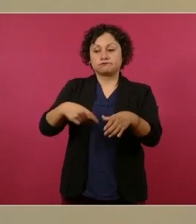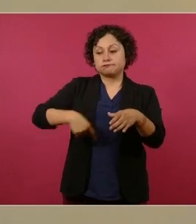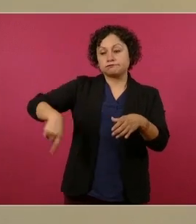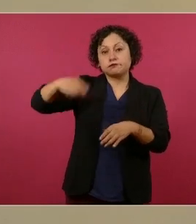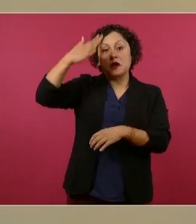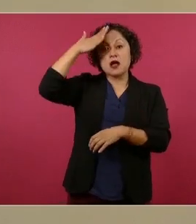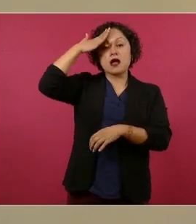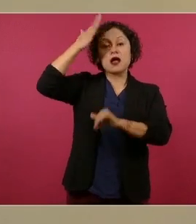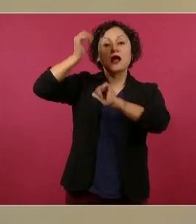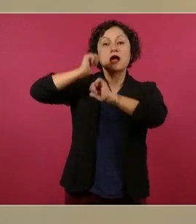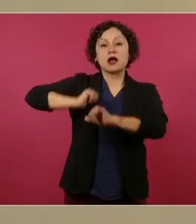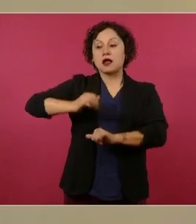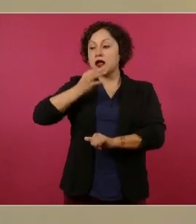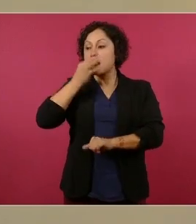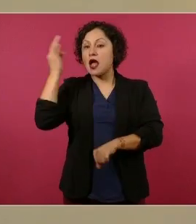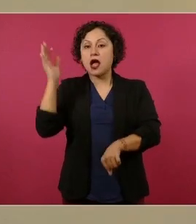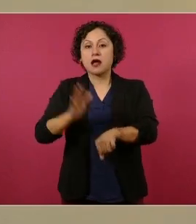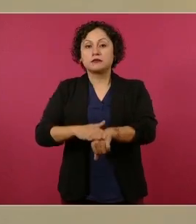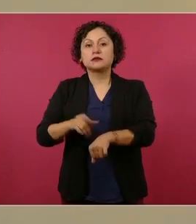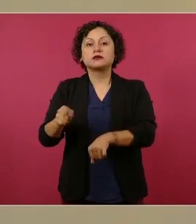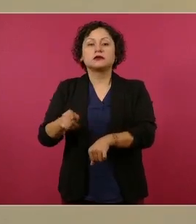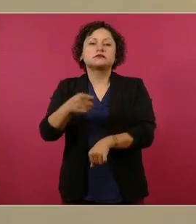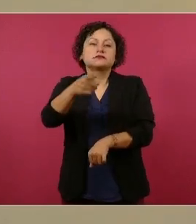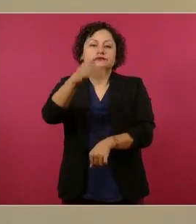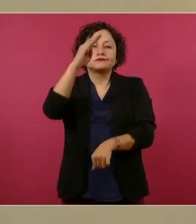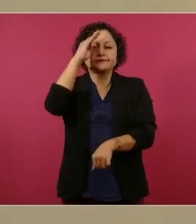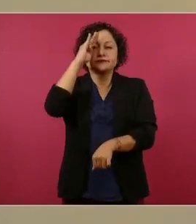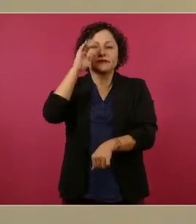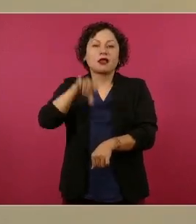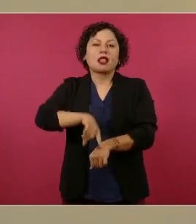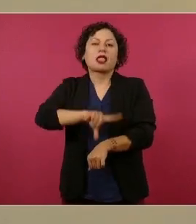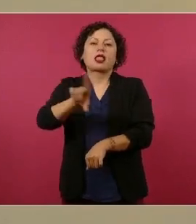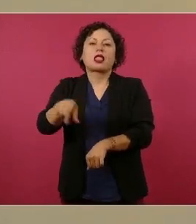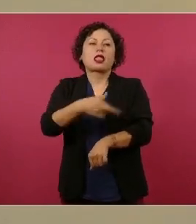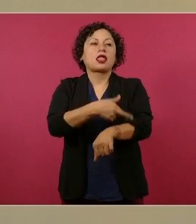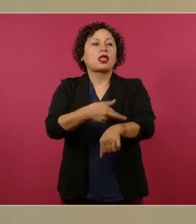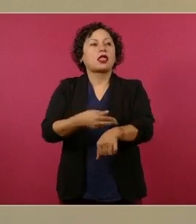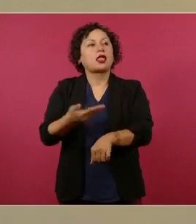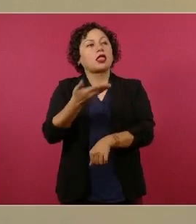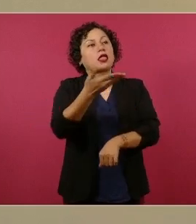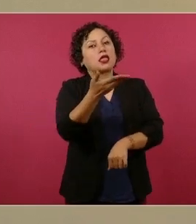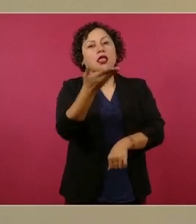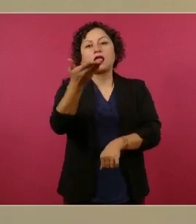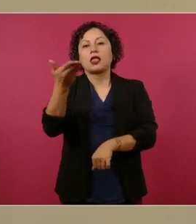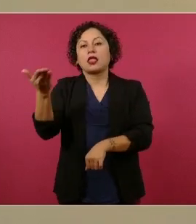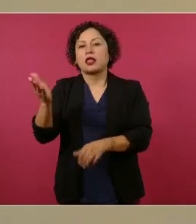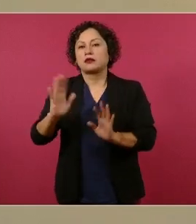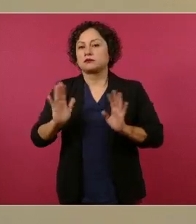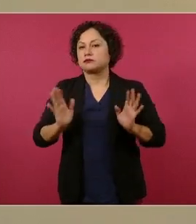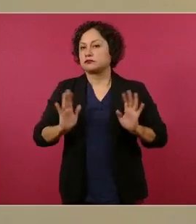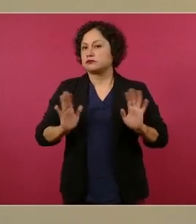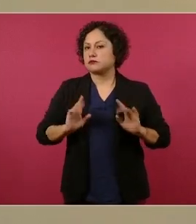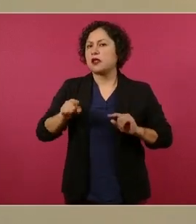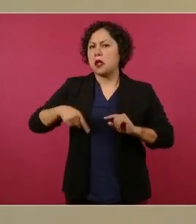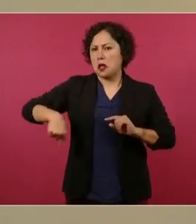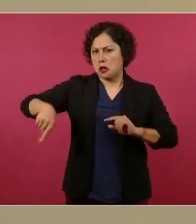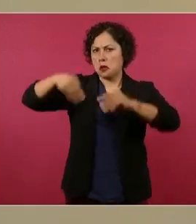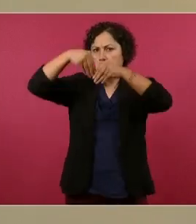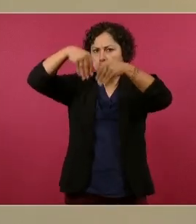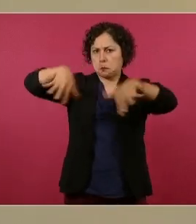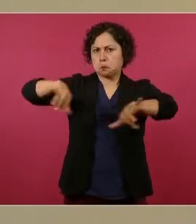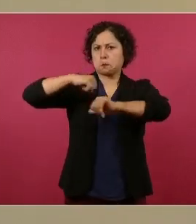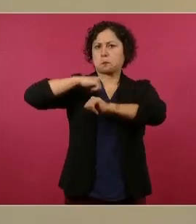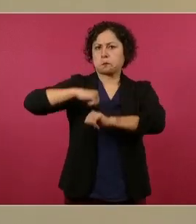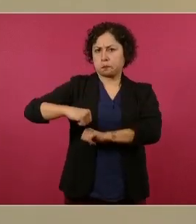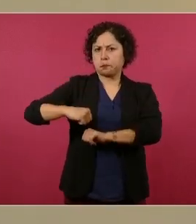la atención y no tenemos trámites burocráticos. Por supuesto, estamos en la formalidad normativa de la atención de cada uno de los eventos, sin